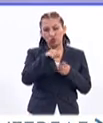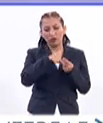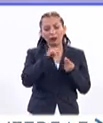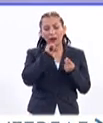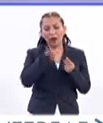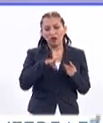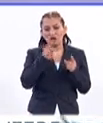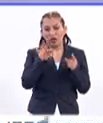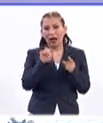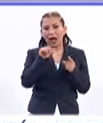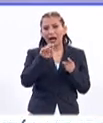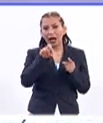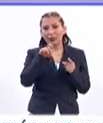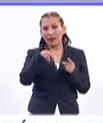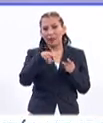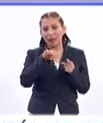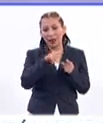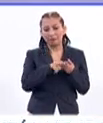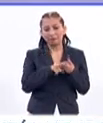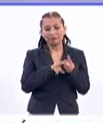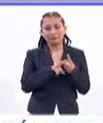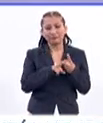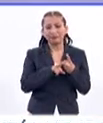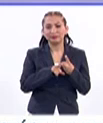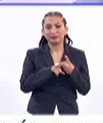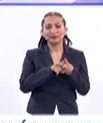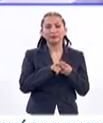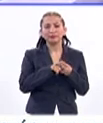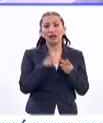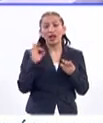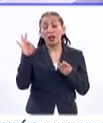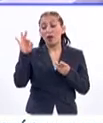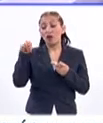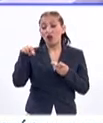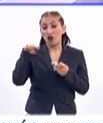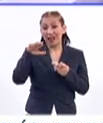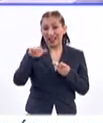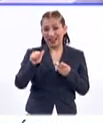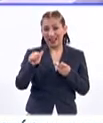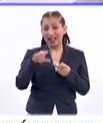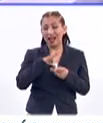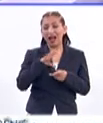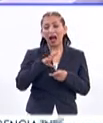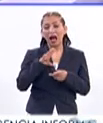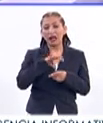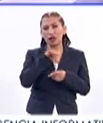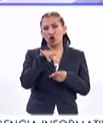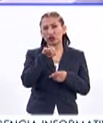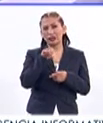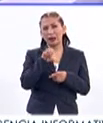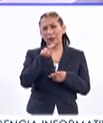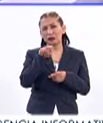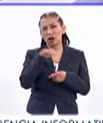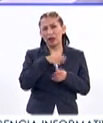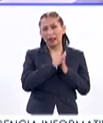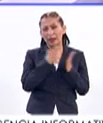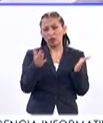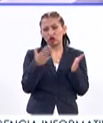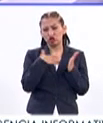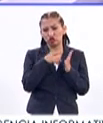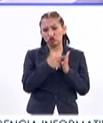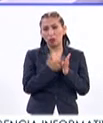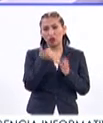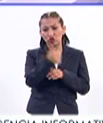de la Academia, por ejemplo. En Fondo de Cultura Económica tenemos de José Vasconcelos publicados estos